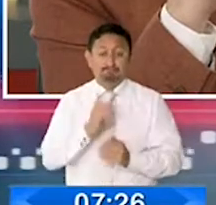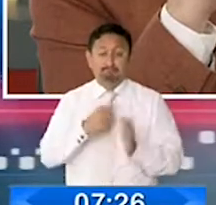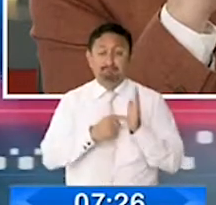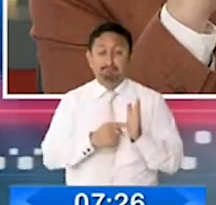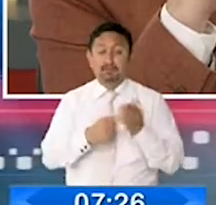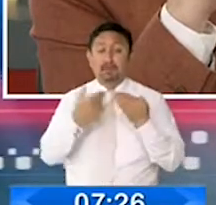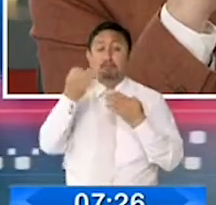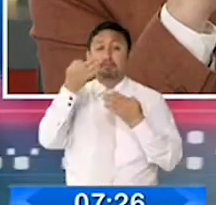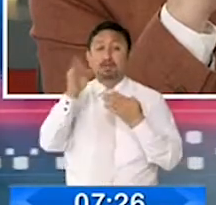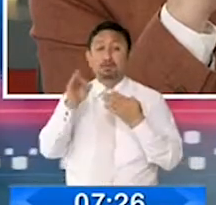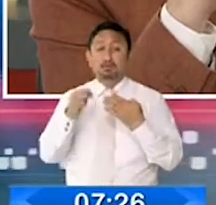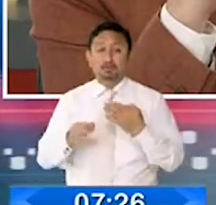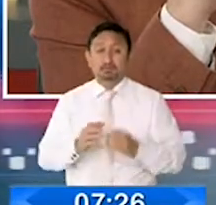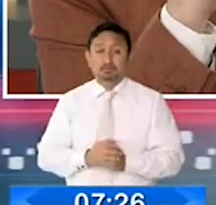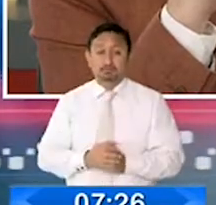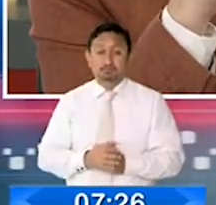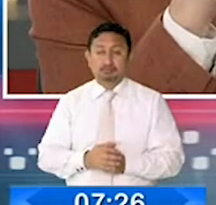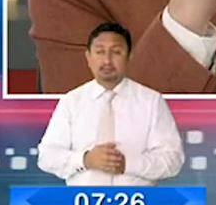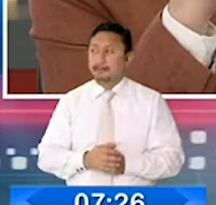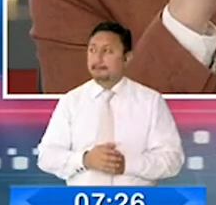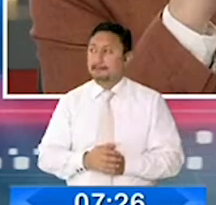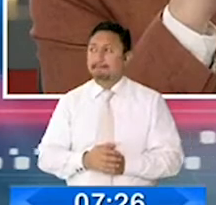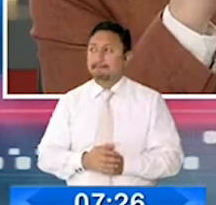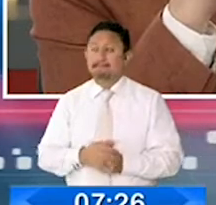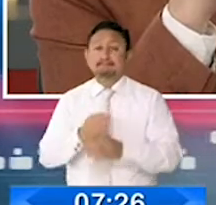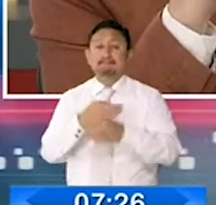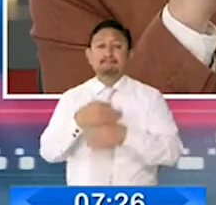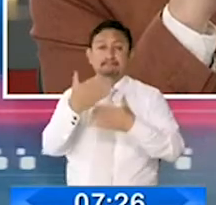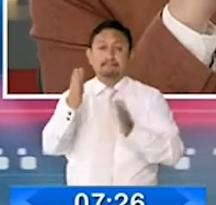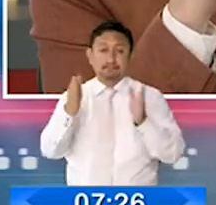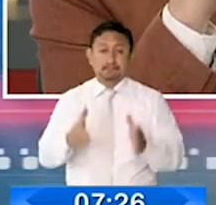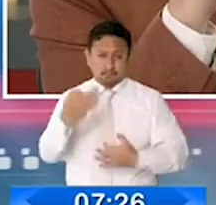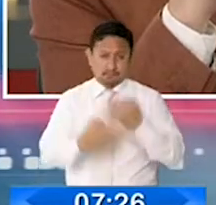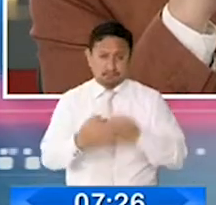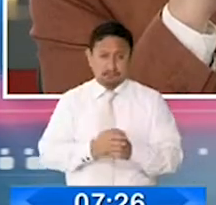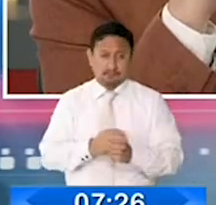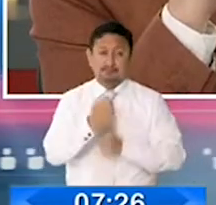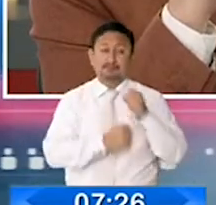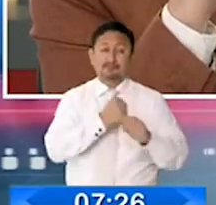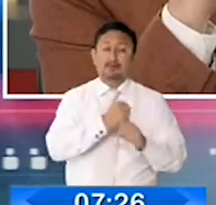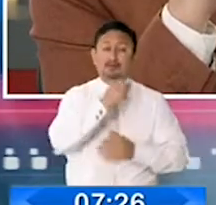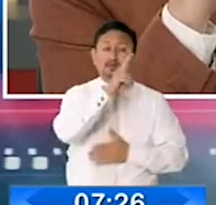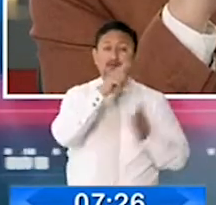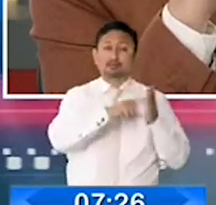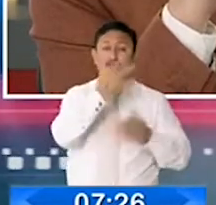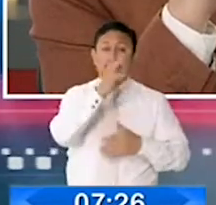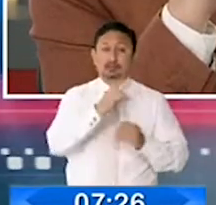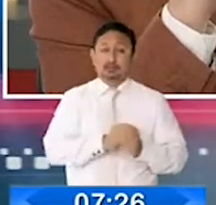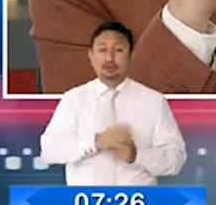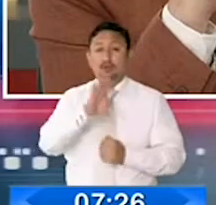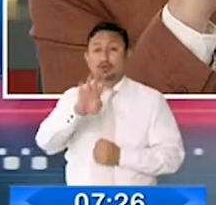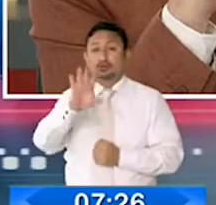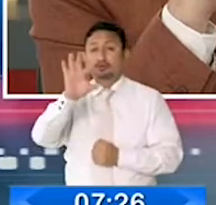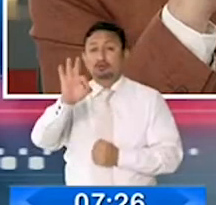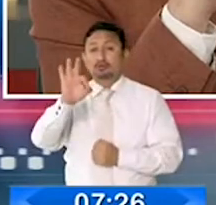al presupuesto, el presupuesto de la función judicial, en el año 2017,